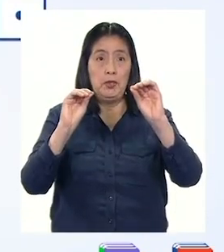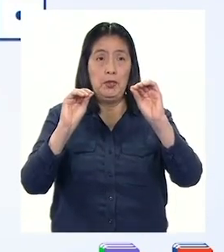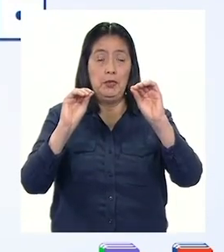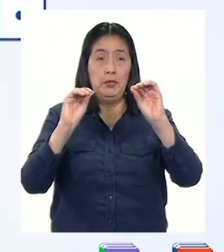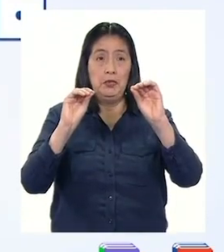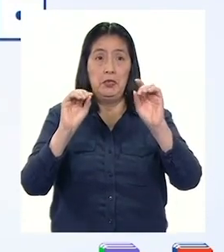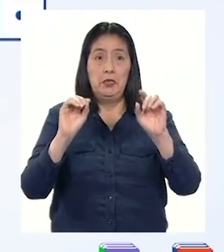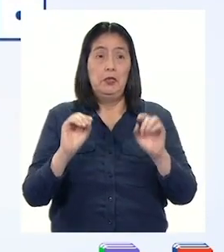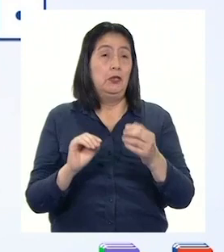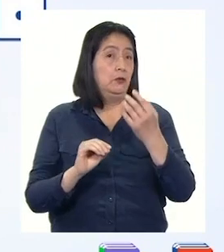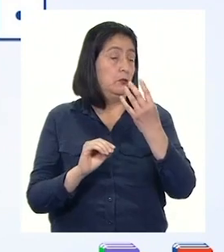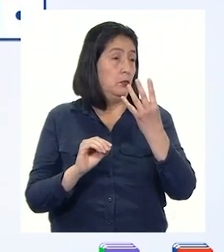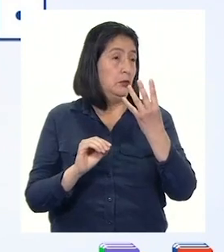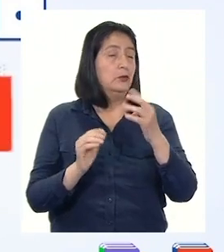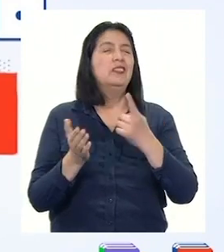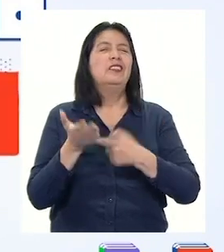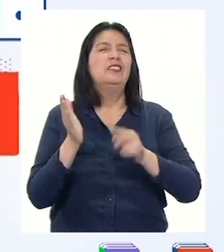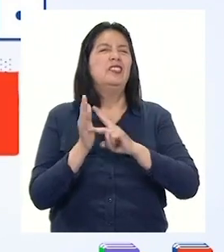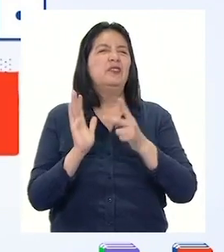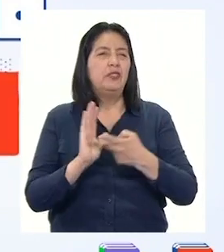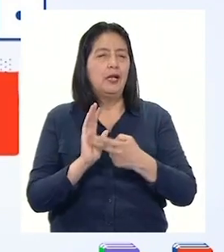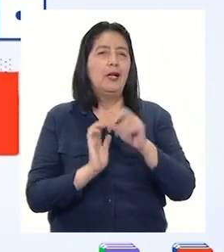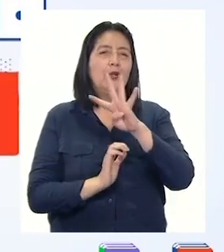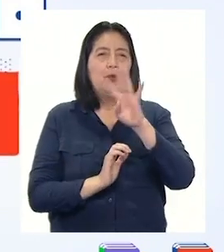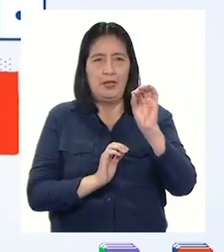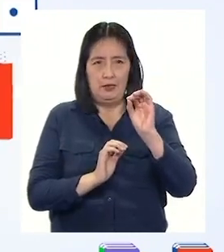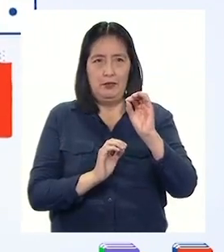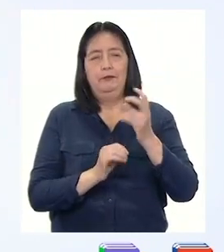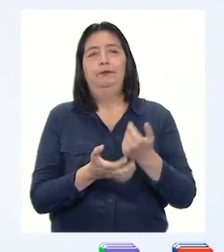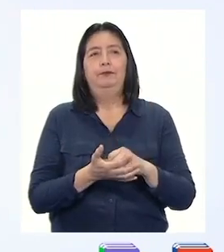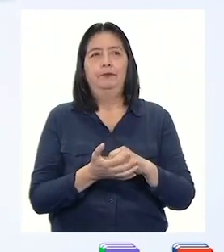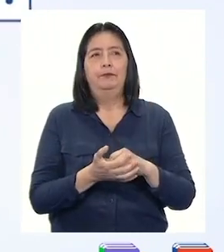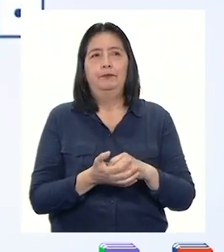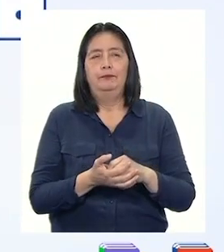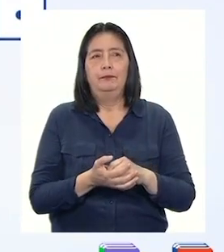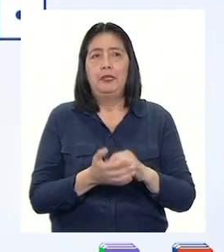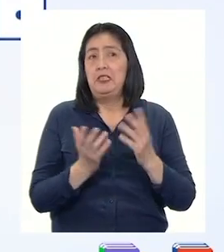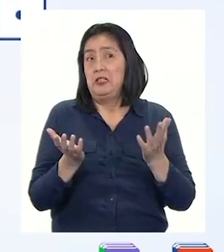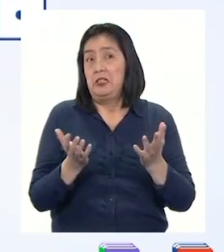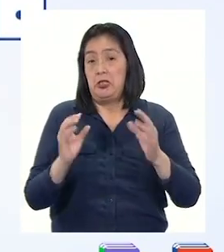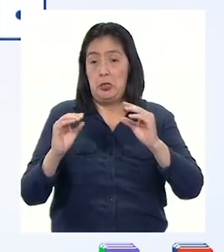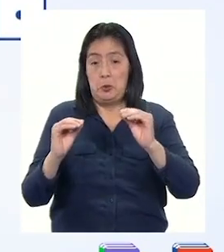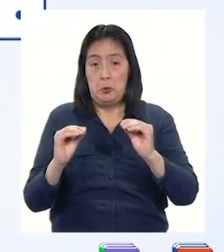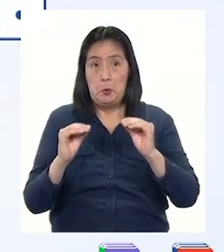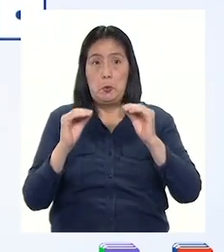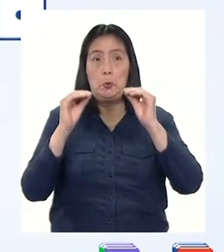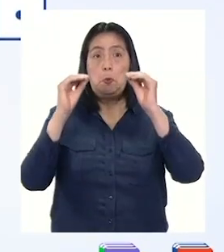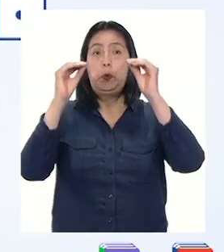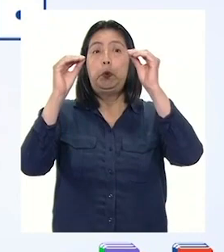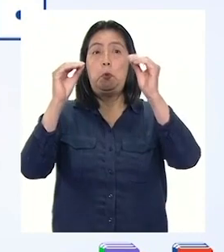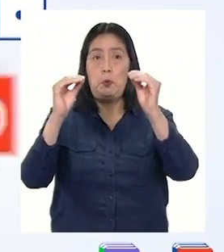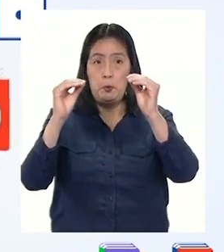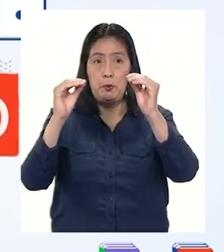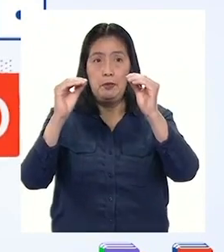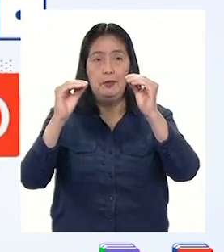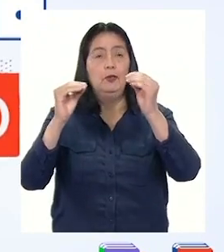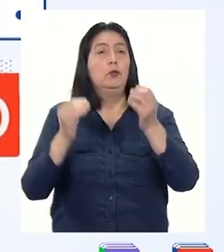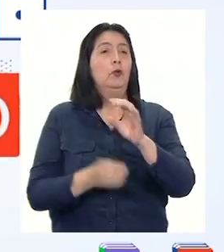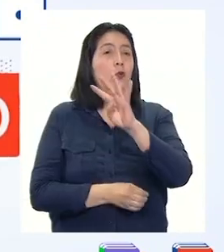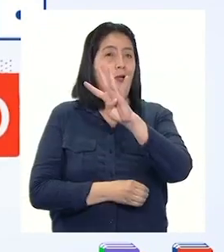en el lugar del 4, representarán a 40. Y una fila más arriba representarán